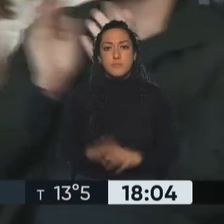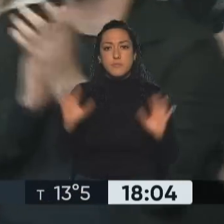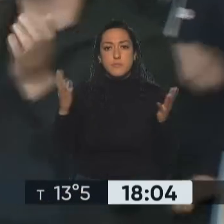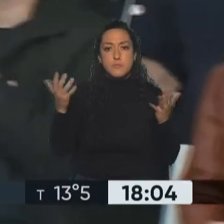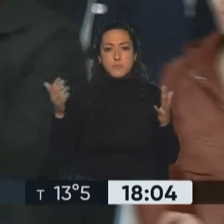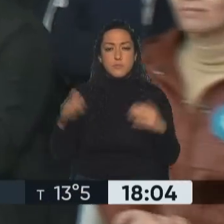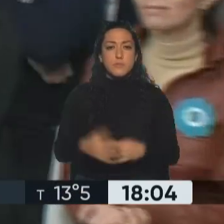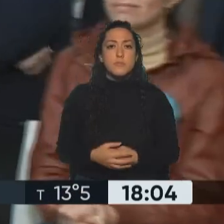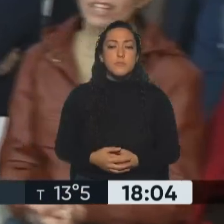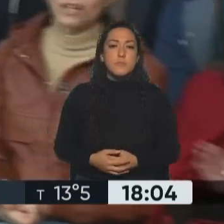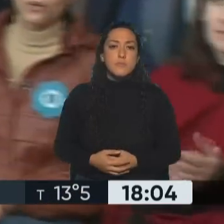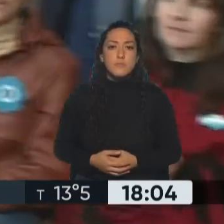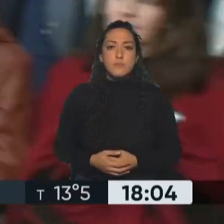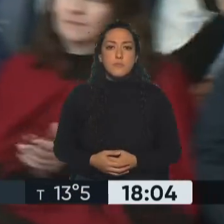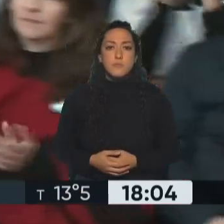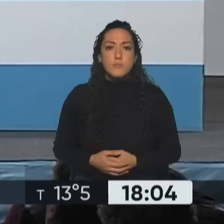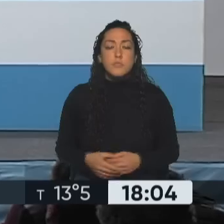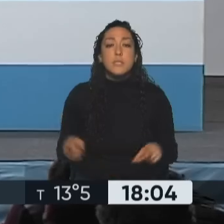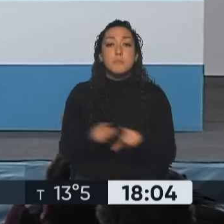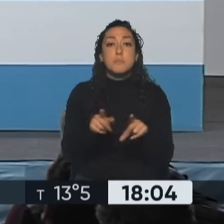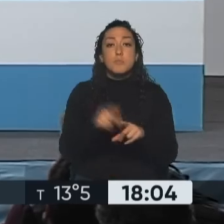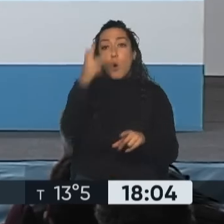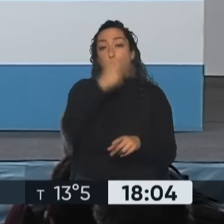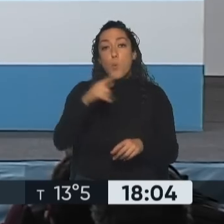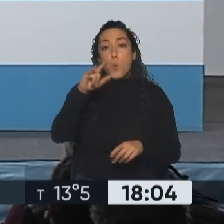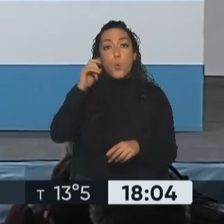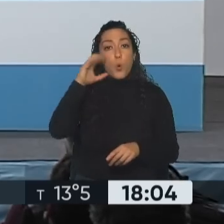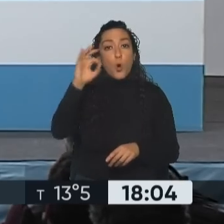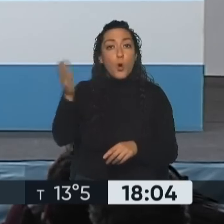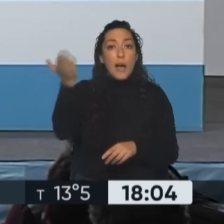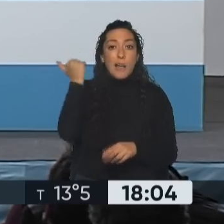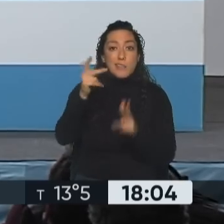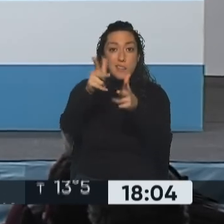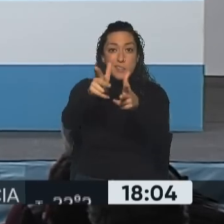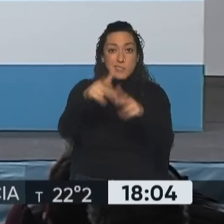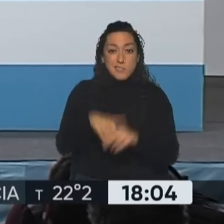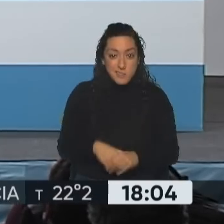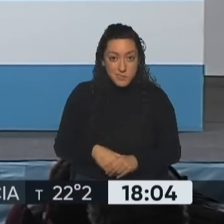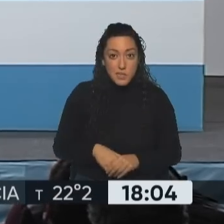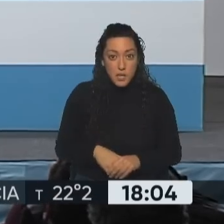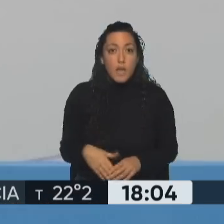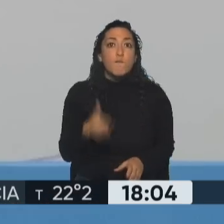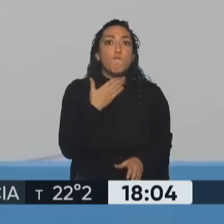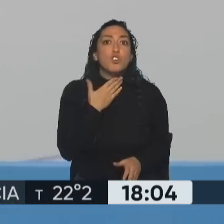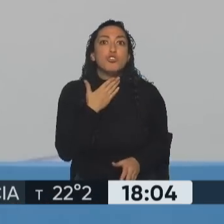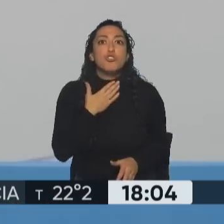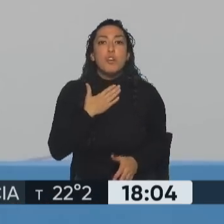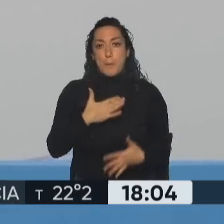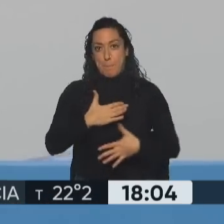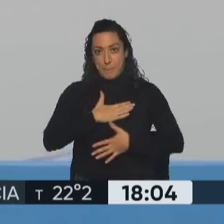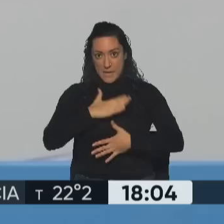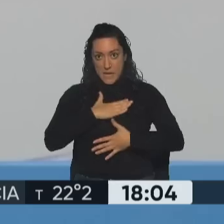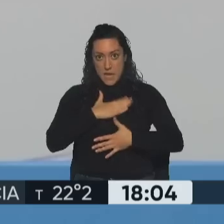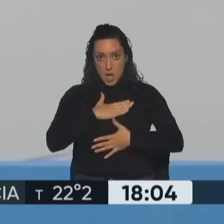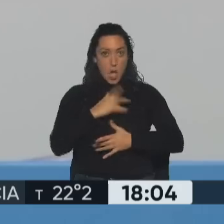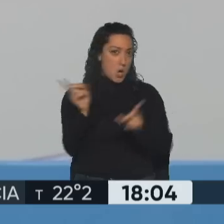Pero, como decía Hugo recién, la voz no es mi voz. Es la